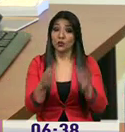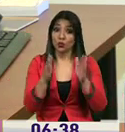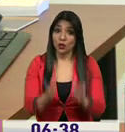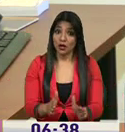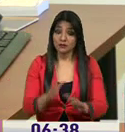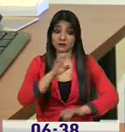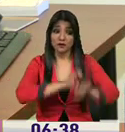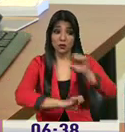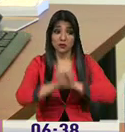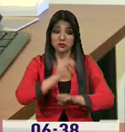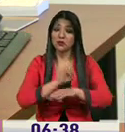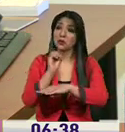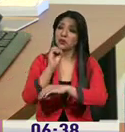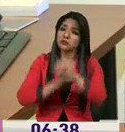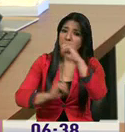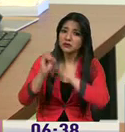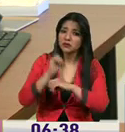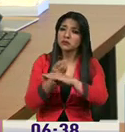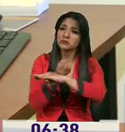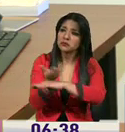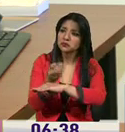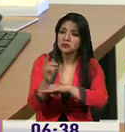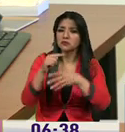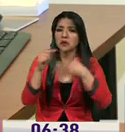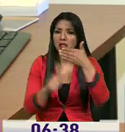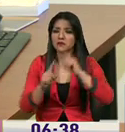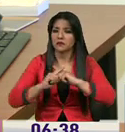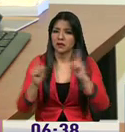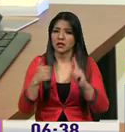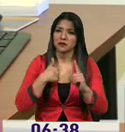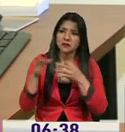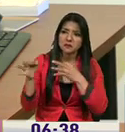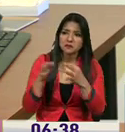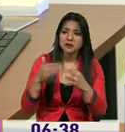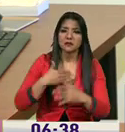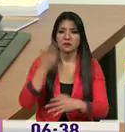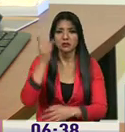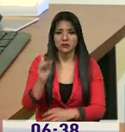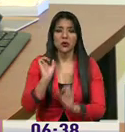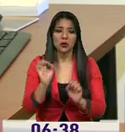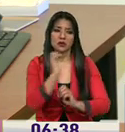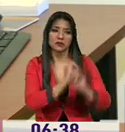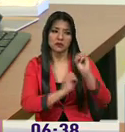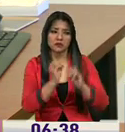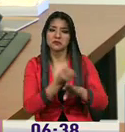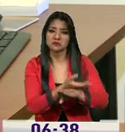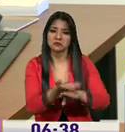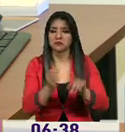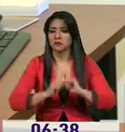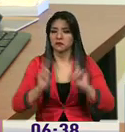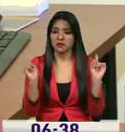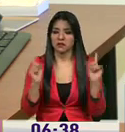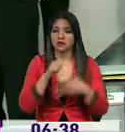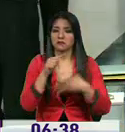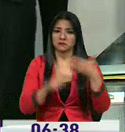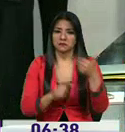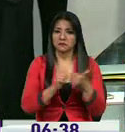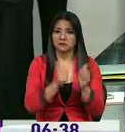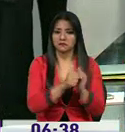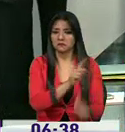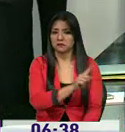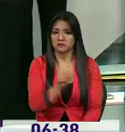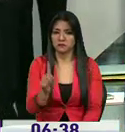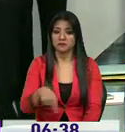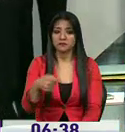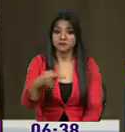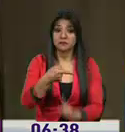las observaciones y reparos que nosotros a su vez hagamos sobre cada una de ellas. Para septiembre ya